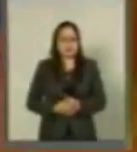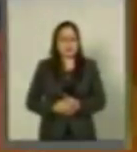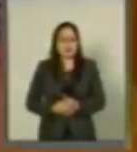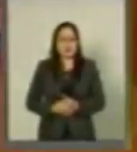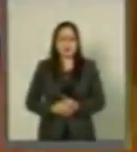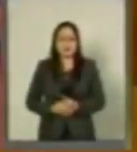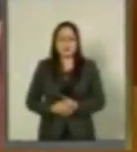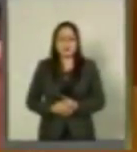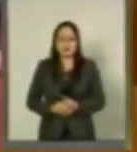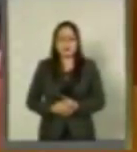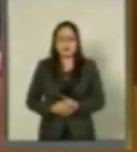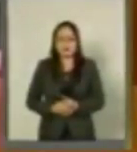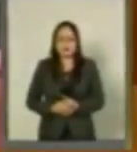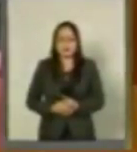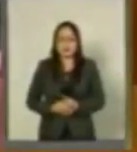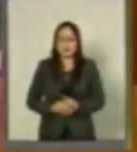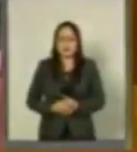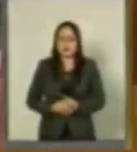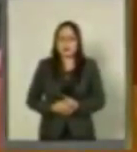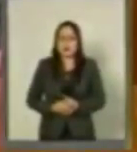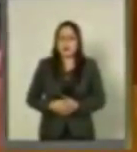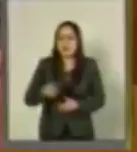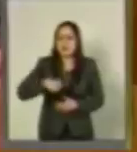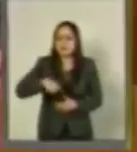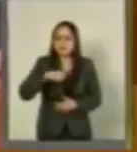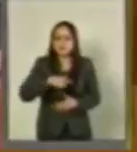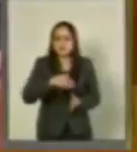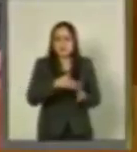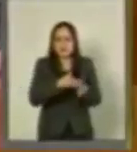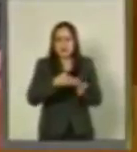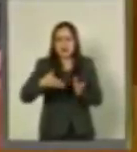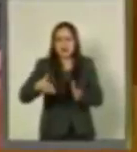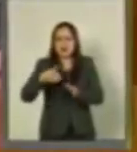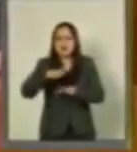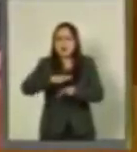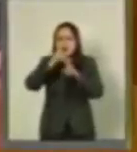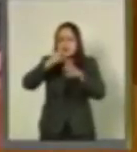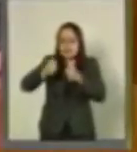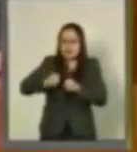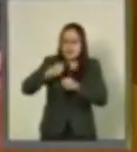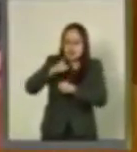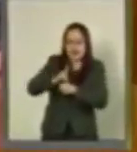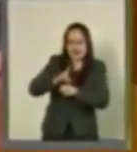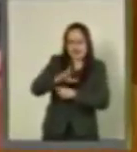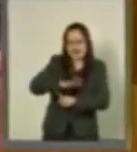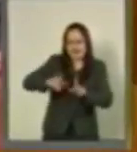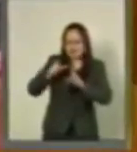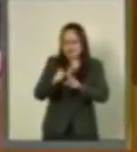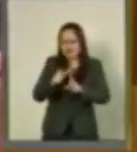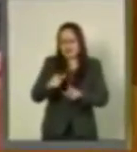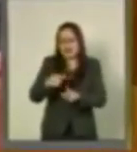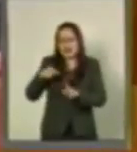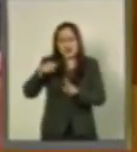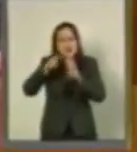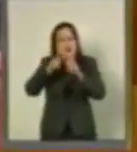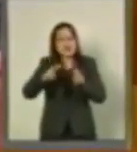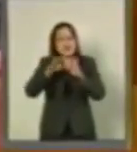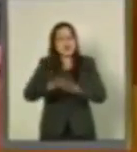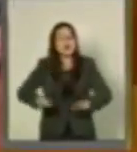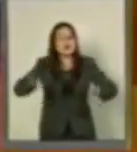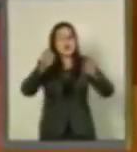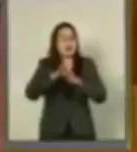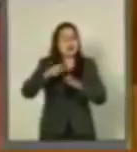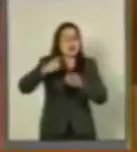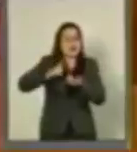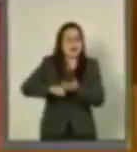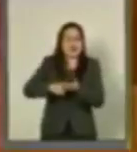En todo este proceso que hemos venido atendiendo en materia de seguridad, uno y parte fundamental es el tema de los